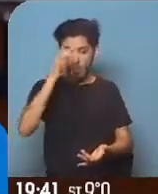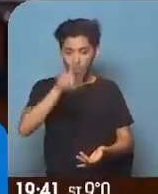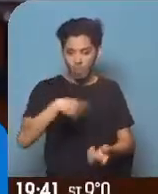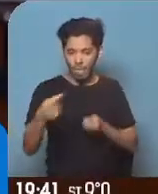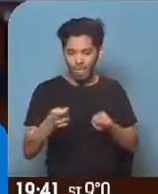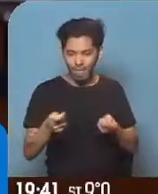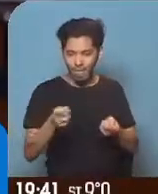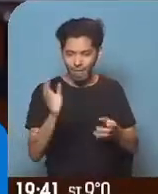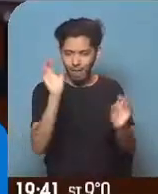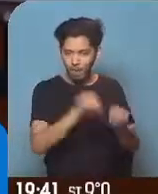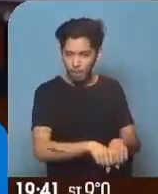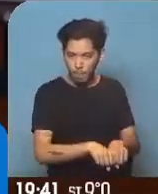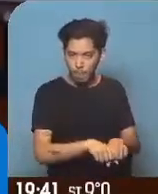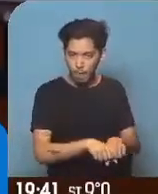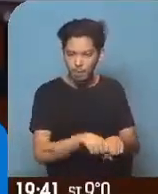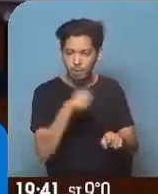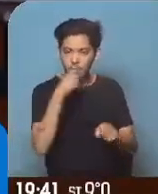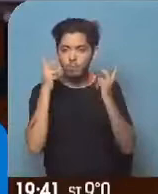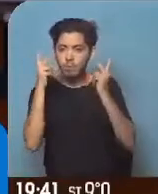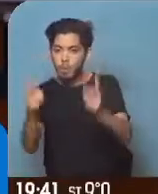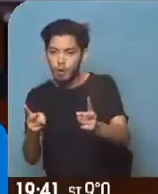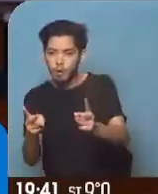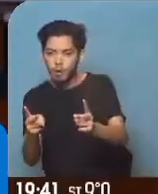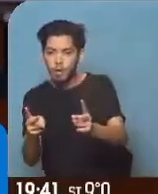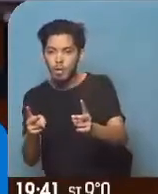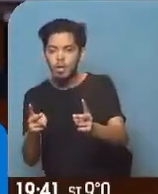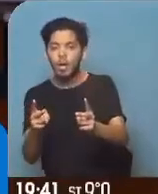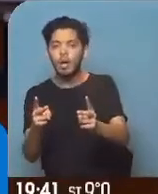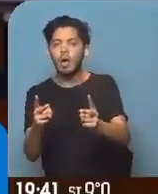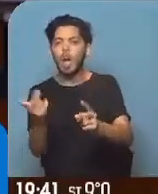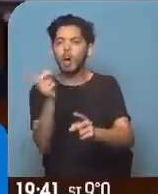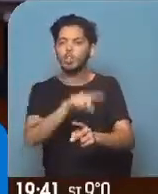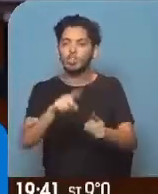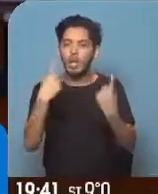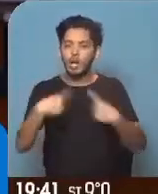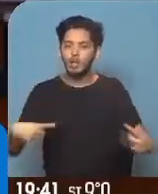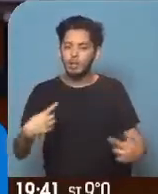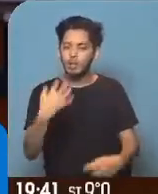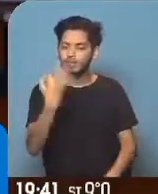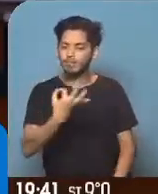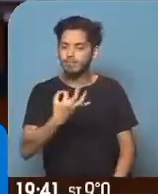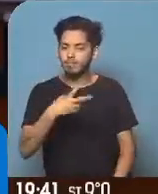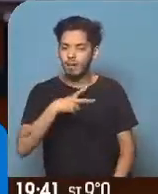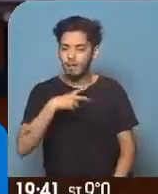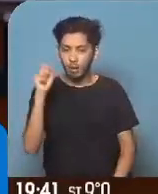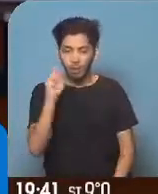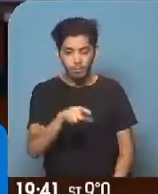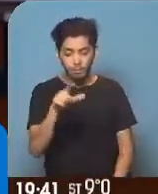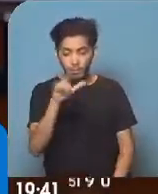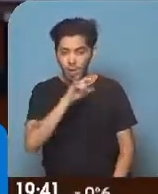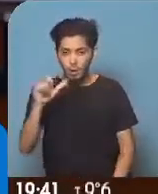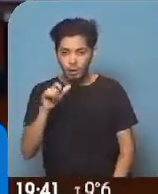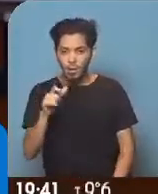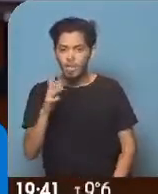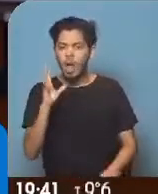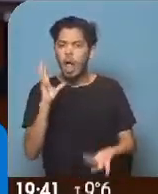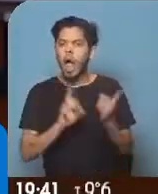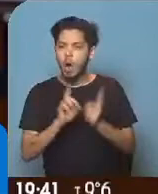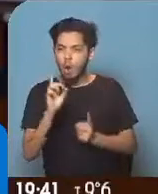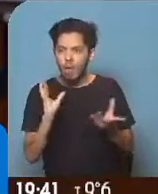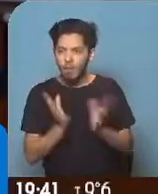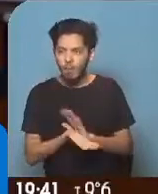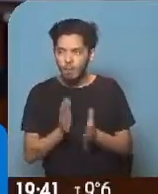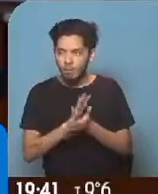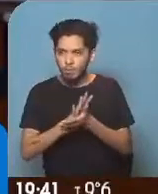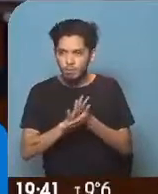Lo van a encontrar en el transporte. Otra originalidad que tiene este caso, que de alguna manera se asienta ya